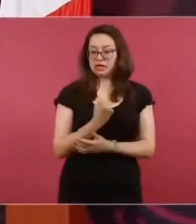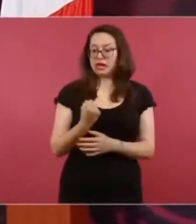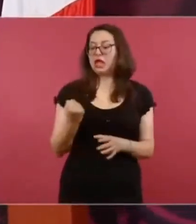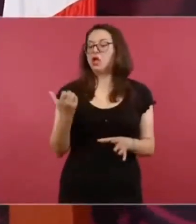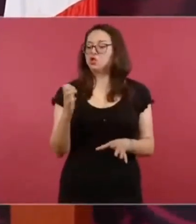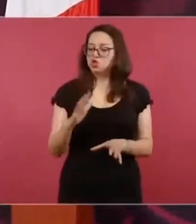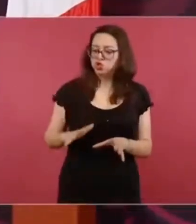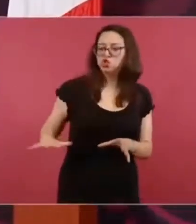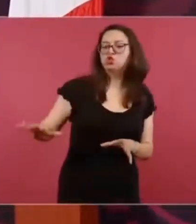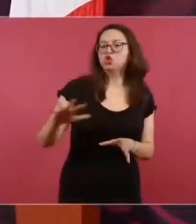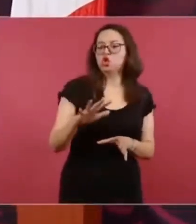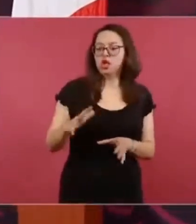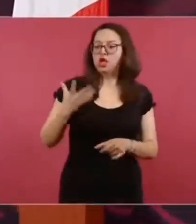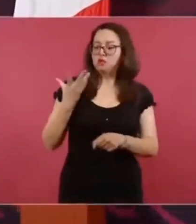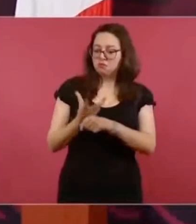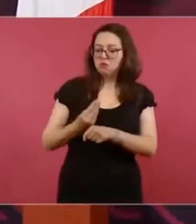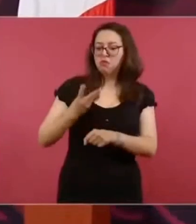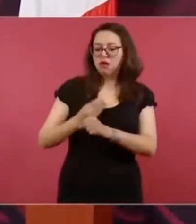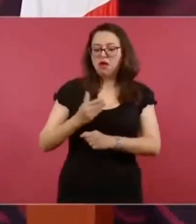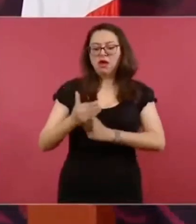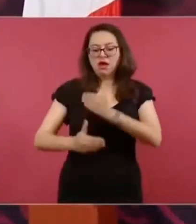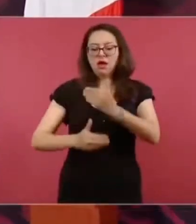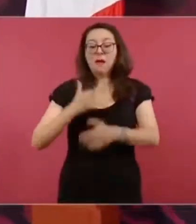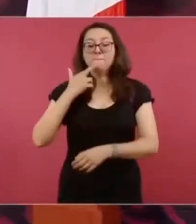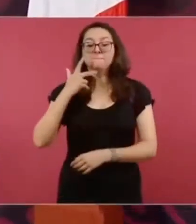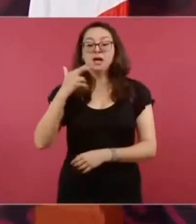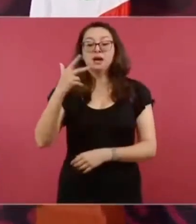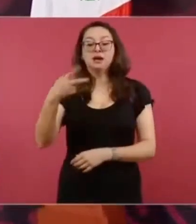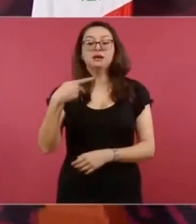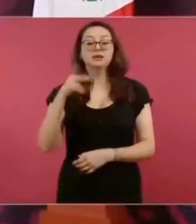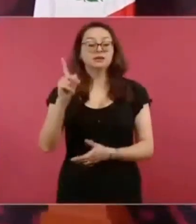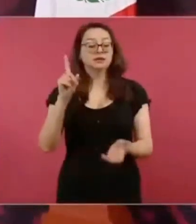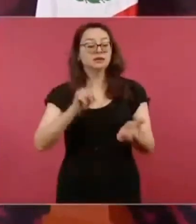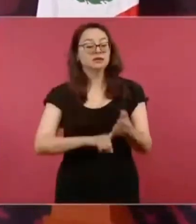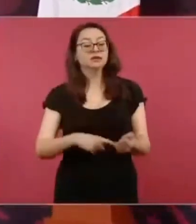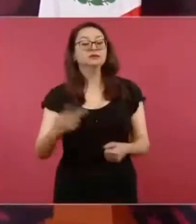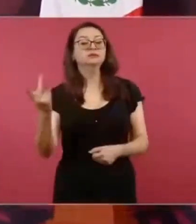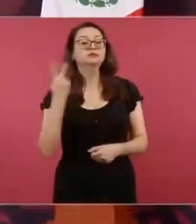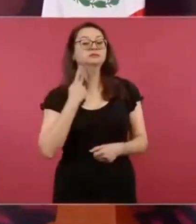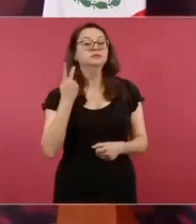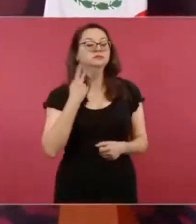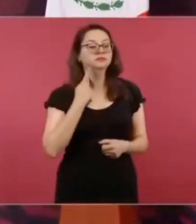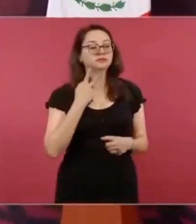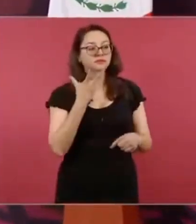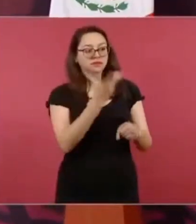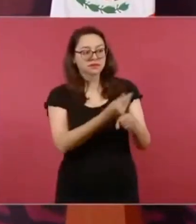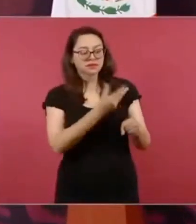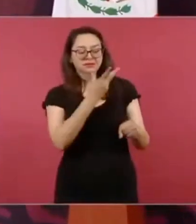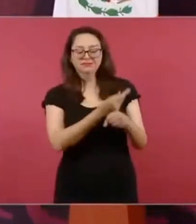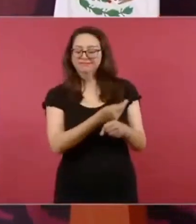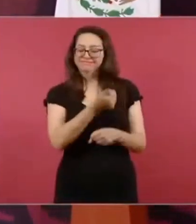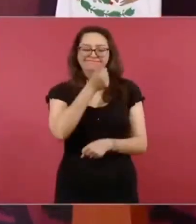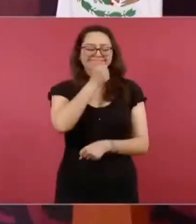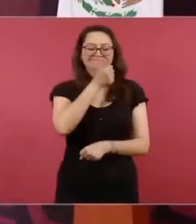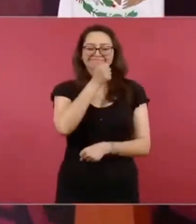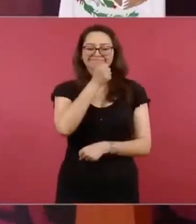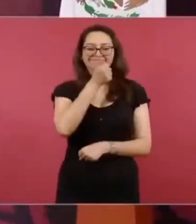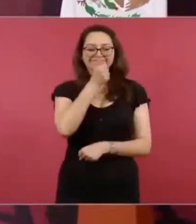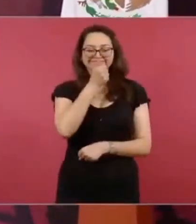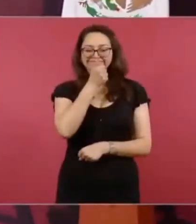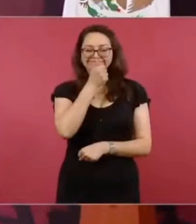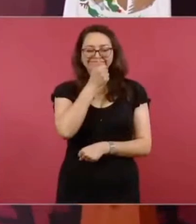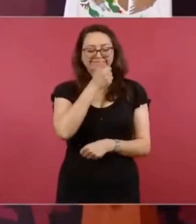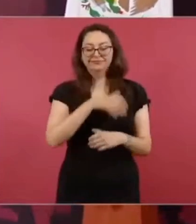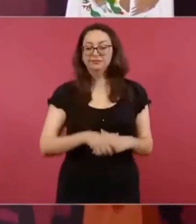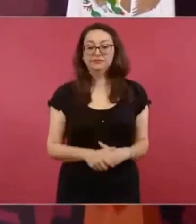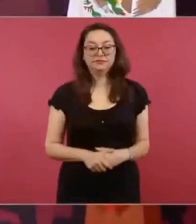Eso queda como asignatura pendiente. Se avanza en lo social, pero no en lo político. Siempre